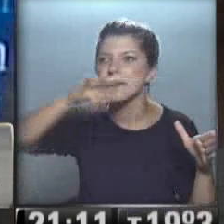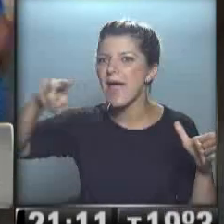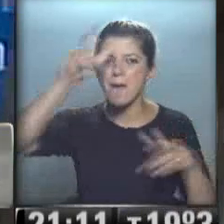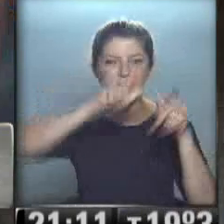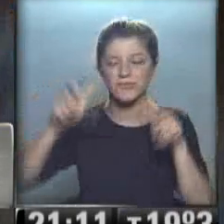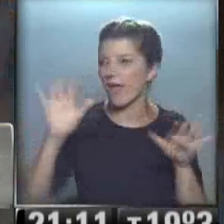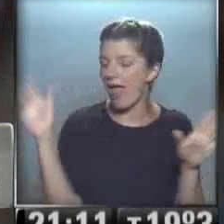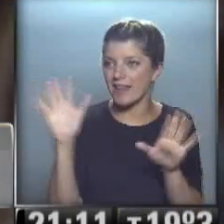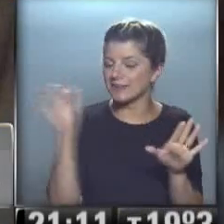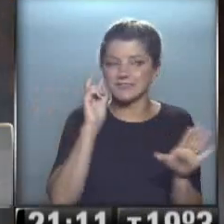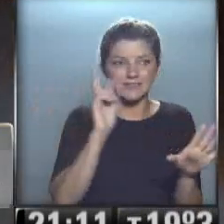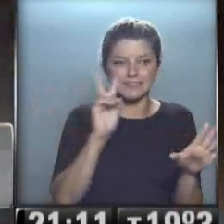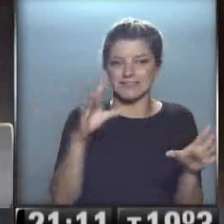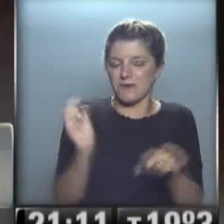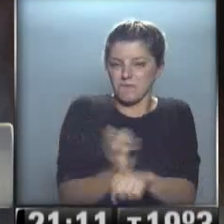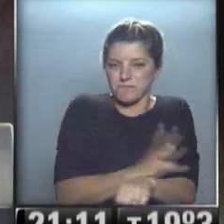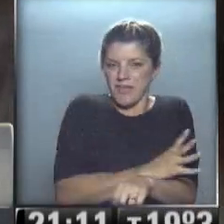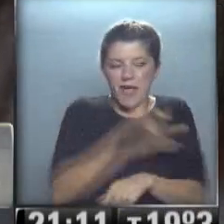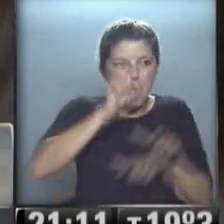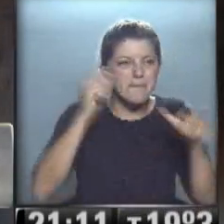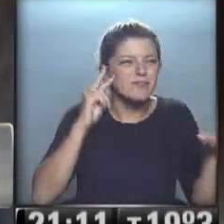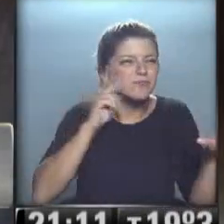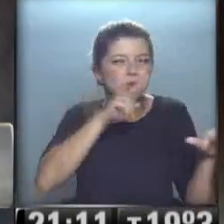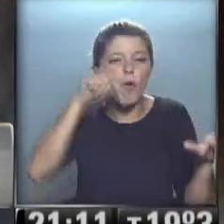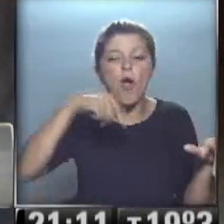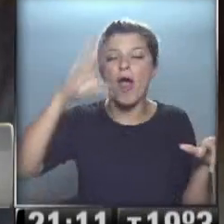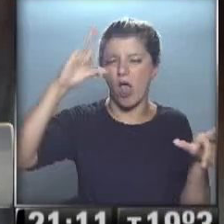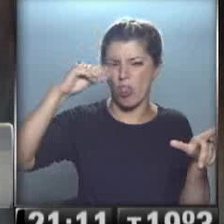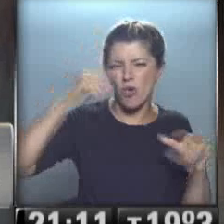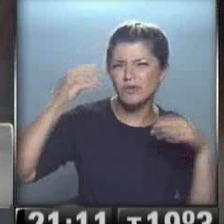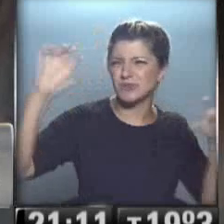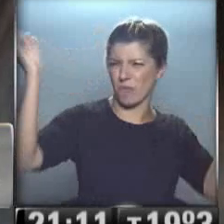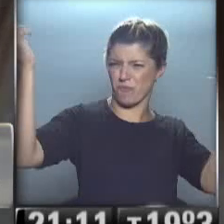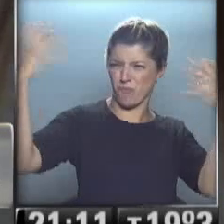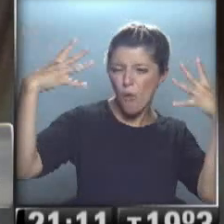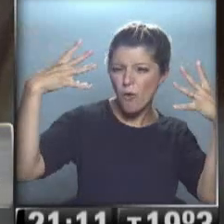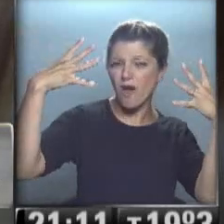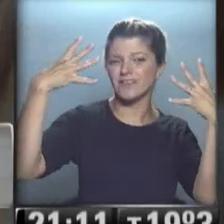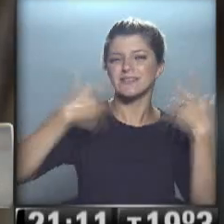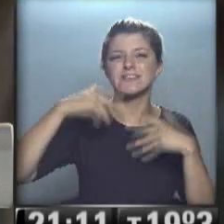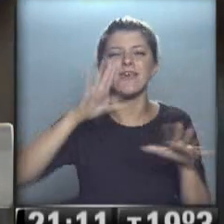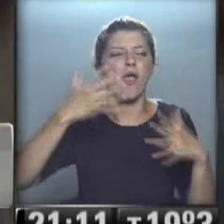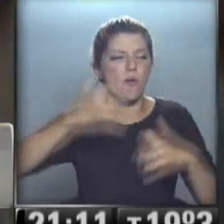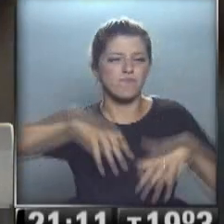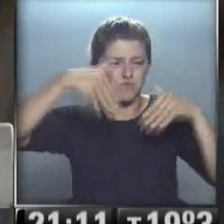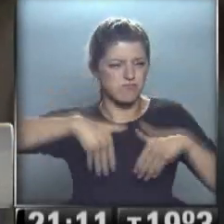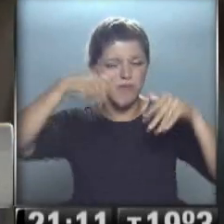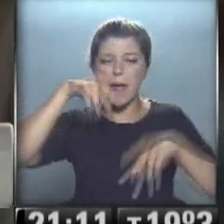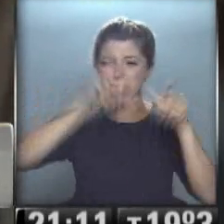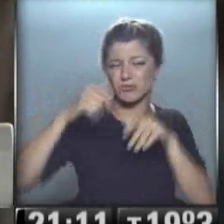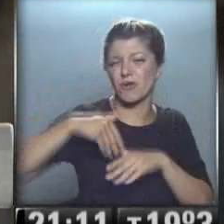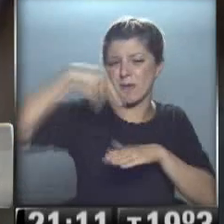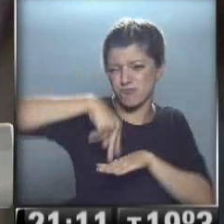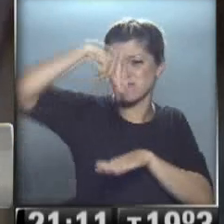estaba recién anocheciendo, la noche, ahora vi luces y la algarabía y un fervor popular muy importante, la verdad una